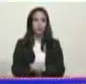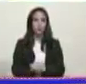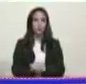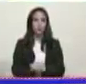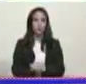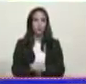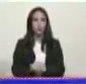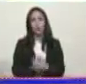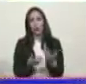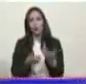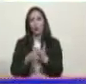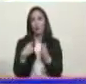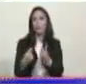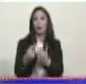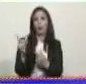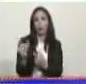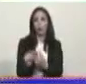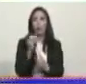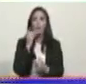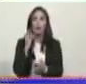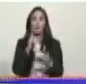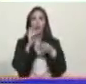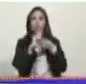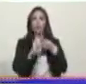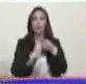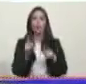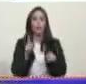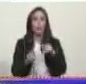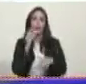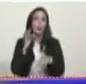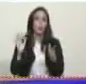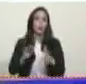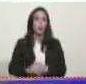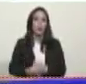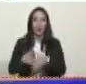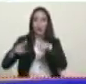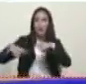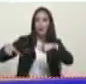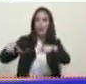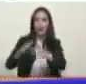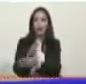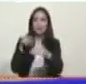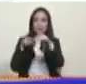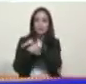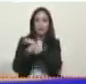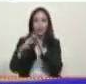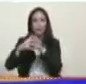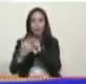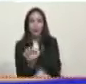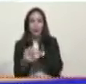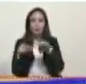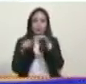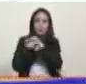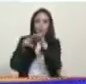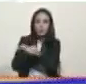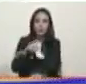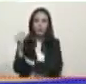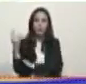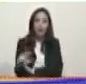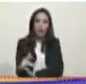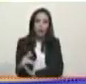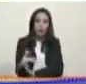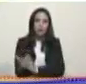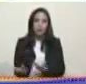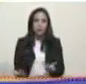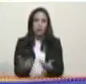la estructura de costo de acuerdo a cada tipo de tipología de ruta. Por ejemplo, hay zonas de difícil acceso donde los costos operativos para transportar